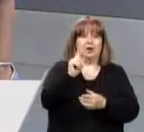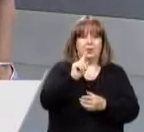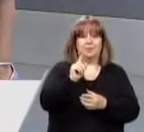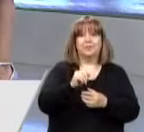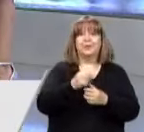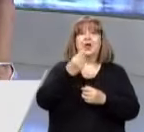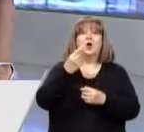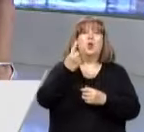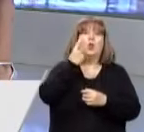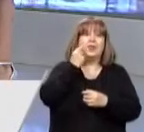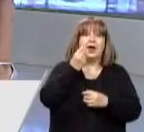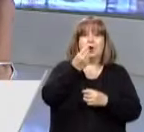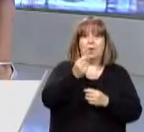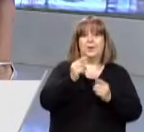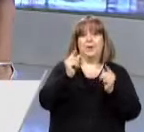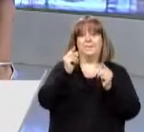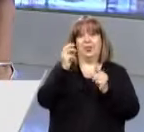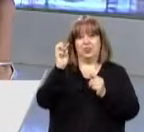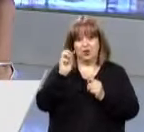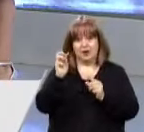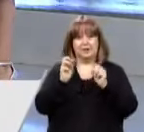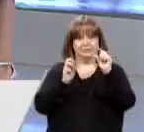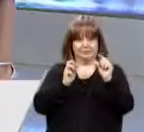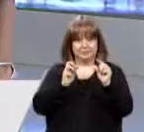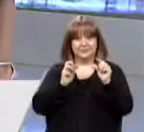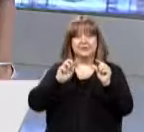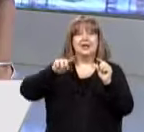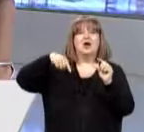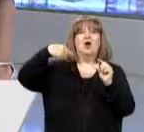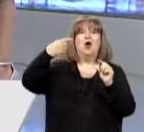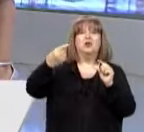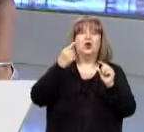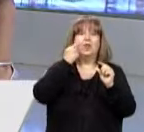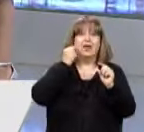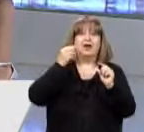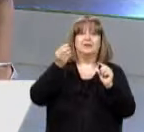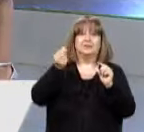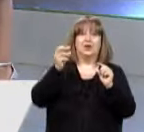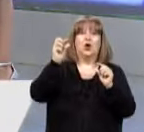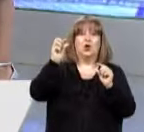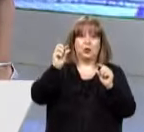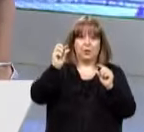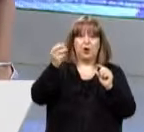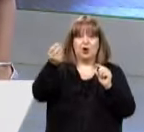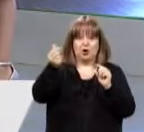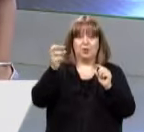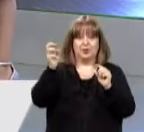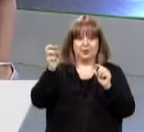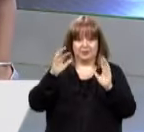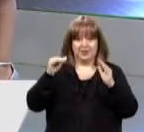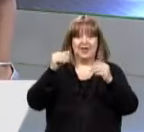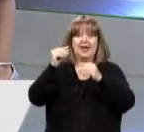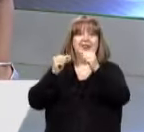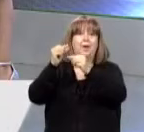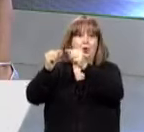esa estrategia que es muy básica pero sirve para la persona que no sabe y que quiere empezar a invertir bien cómo arranca este 2023